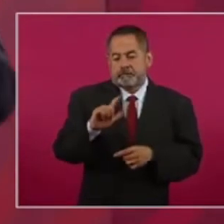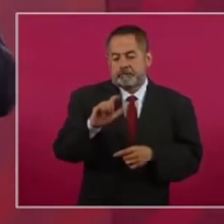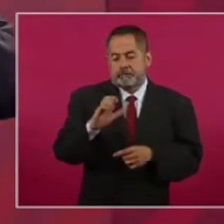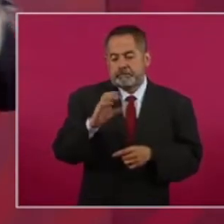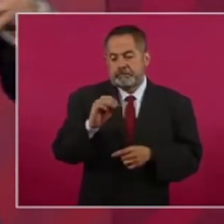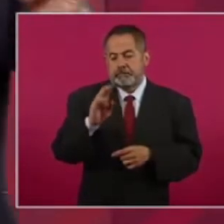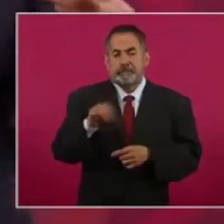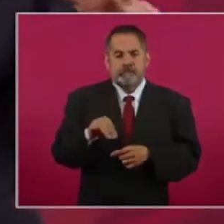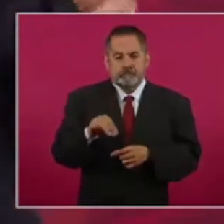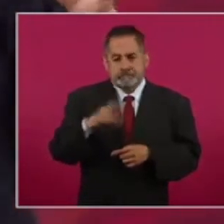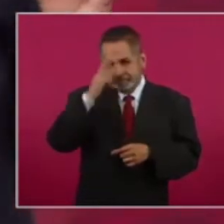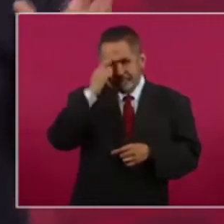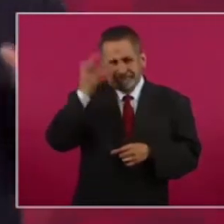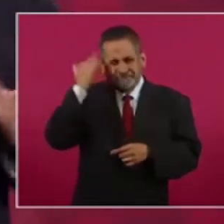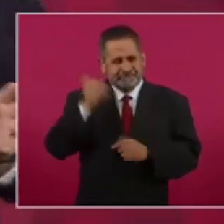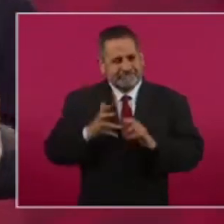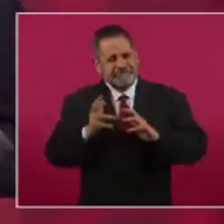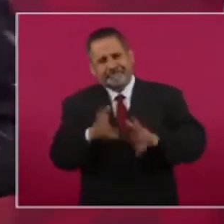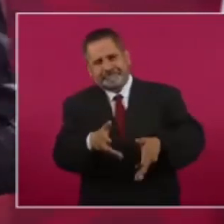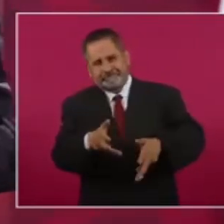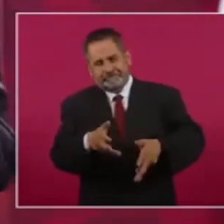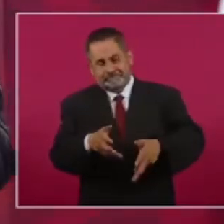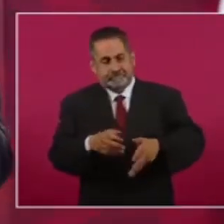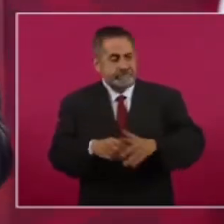que dejaron ahí